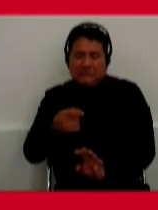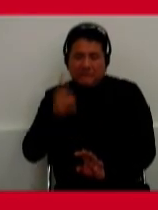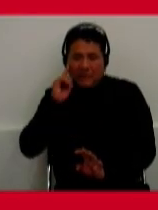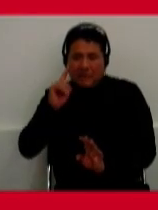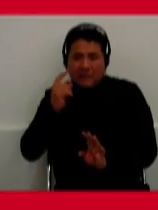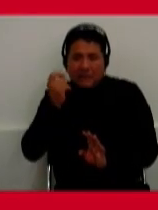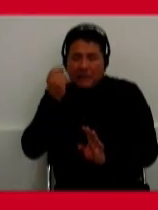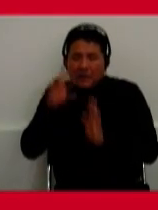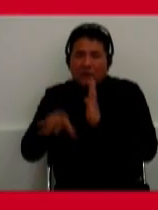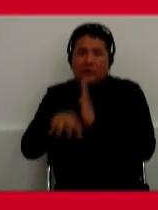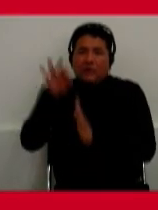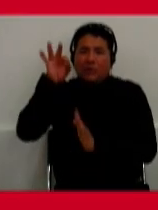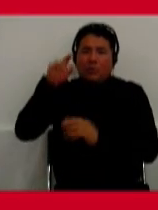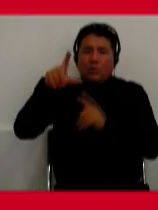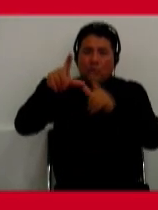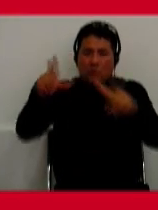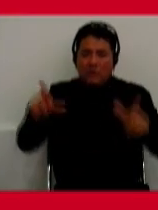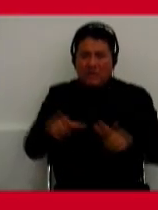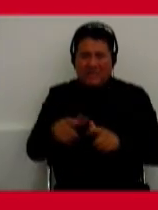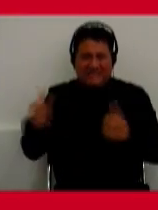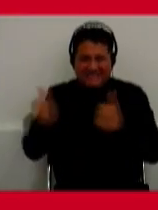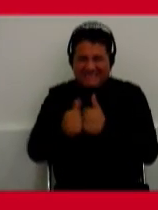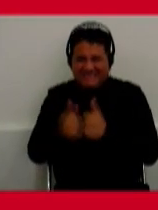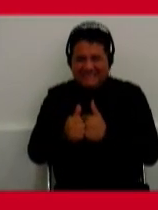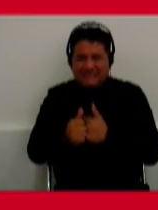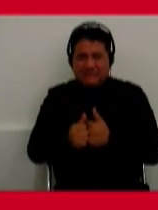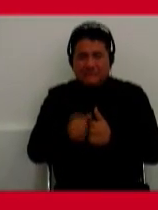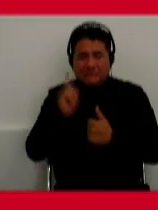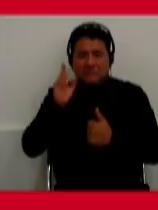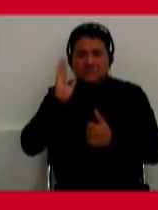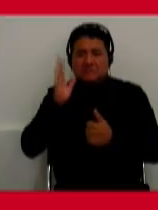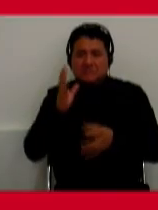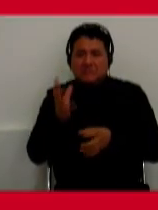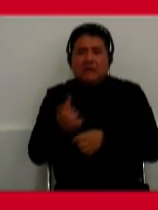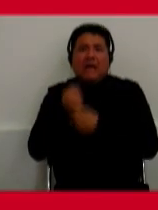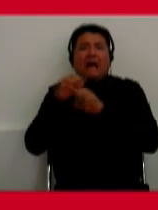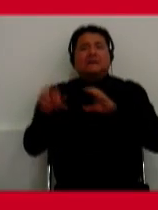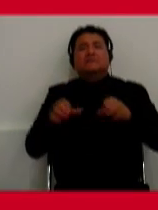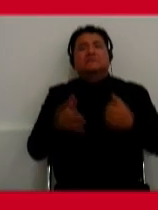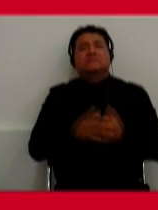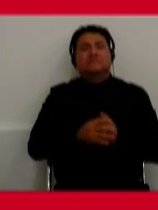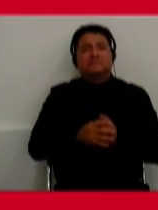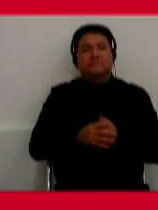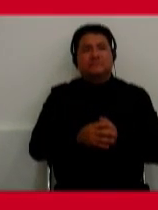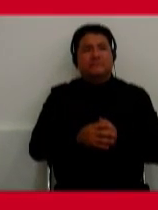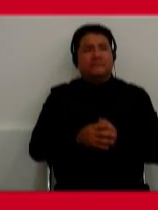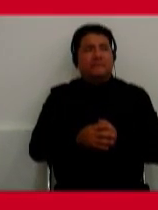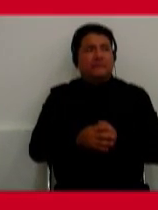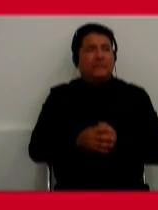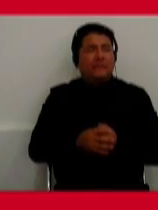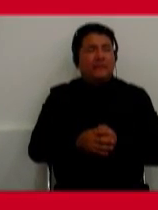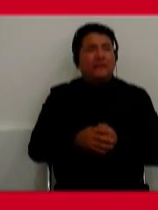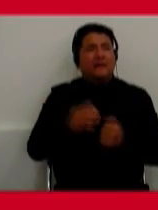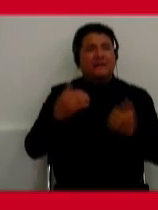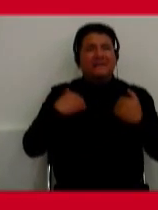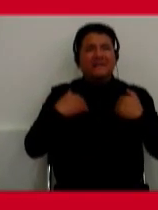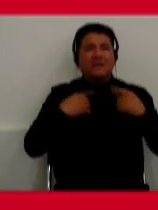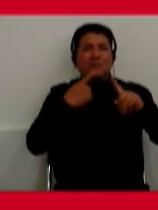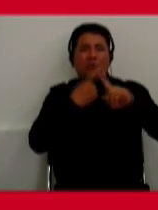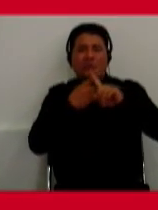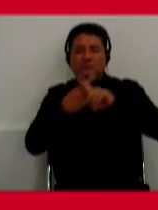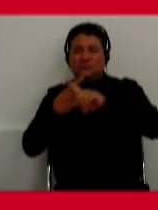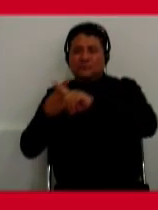obtener nuestra estrategia, ¿no? En este caso, San Gabriel ha sido diseñado full múltiplos de 4, es lo que la secuencia lógica